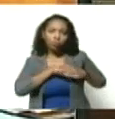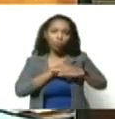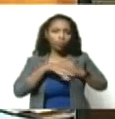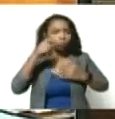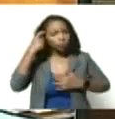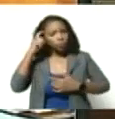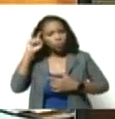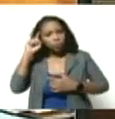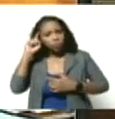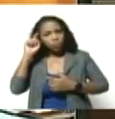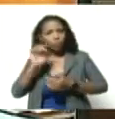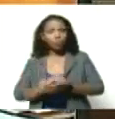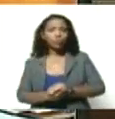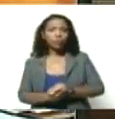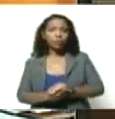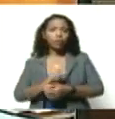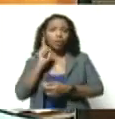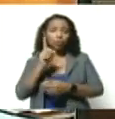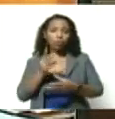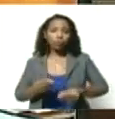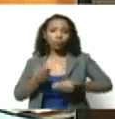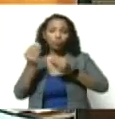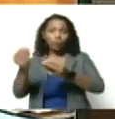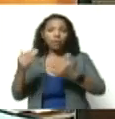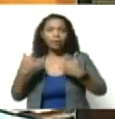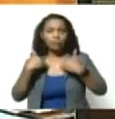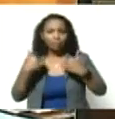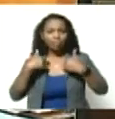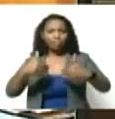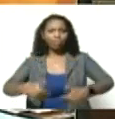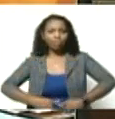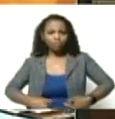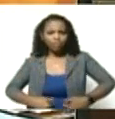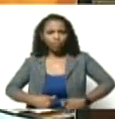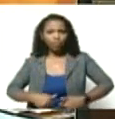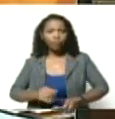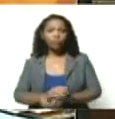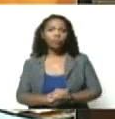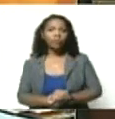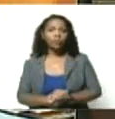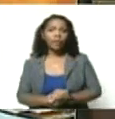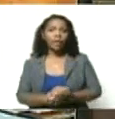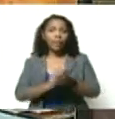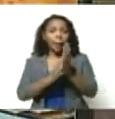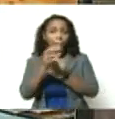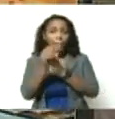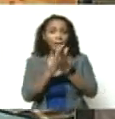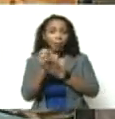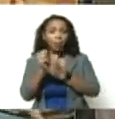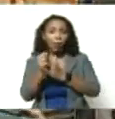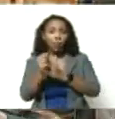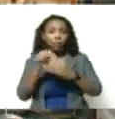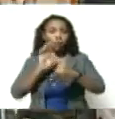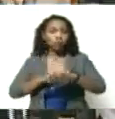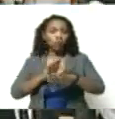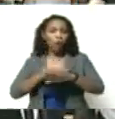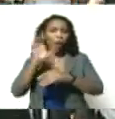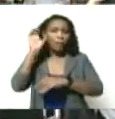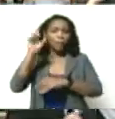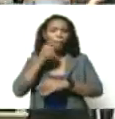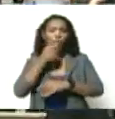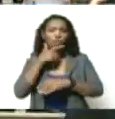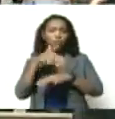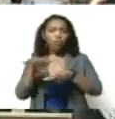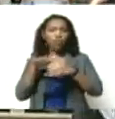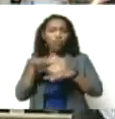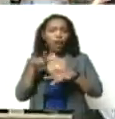recuerdo imperecedero de su entrega, sacrificio, denuedo y desprendimiento por la patria bonita que